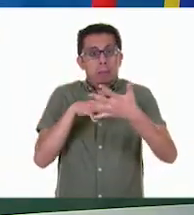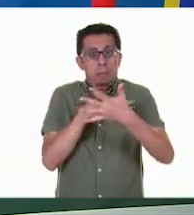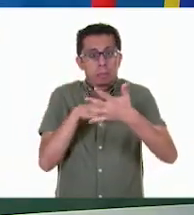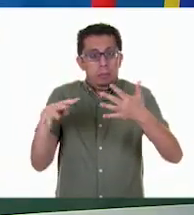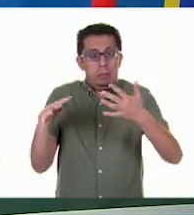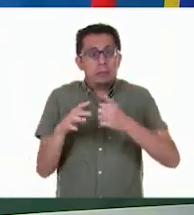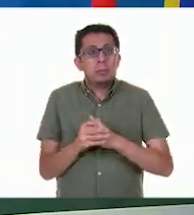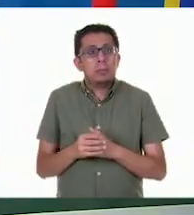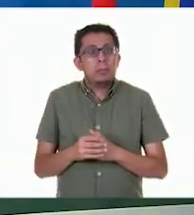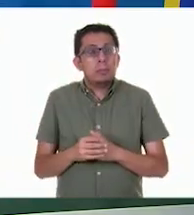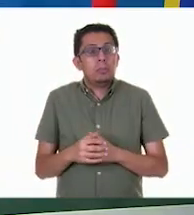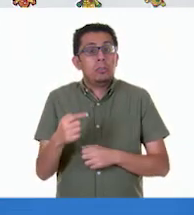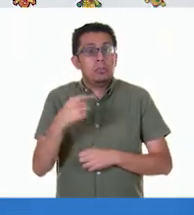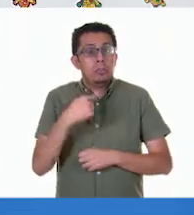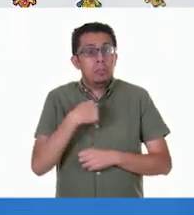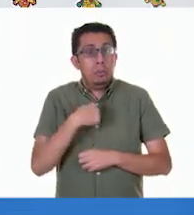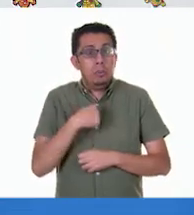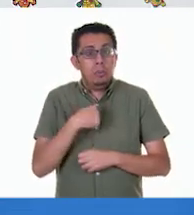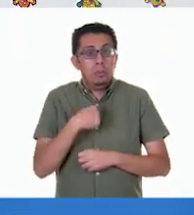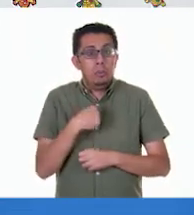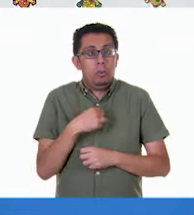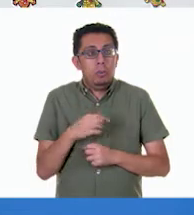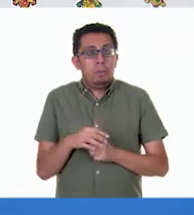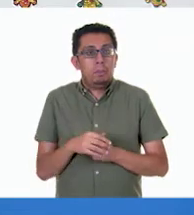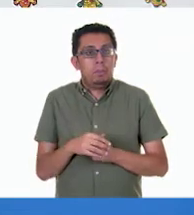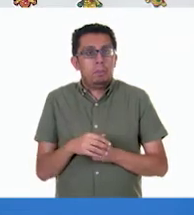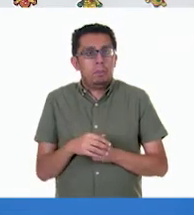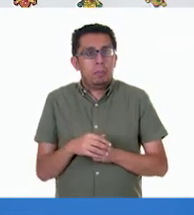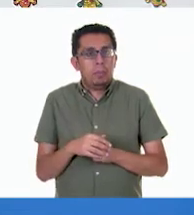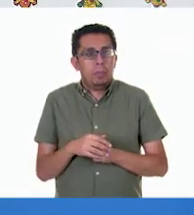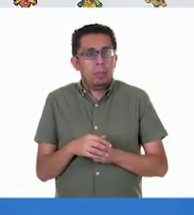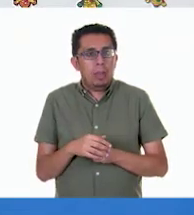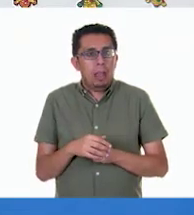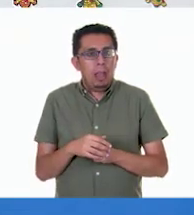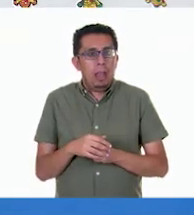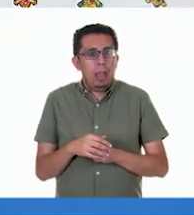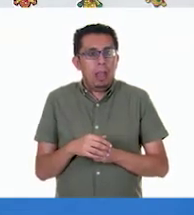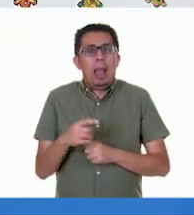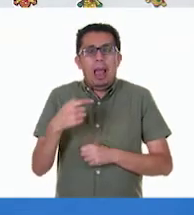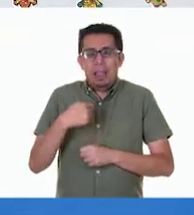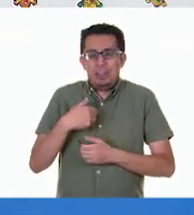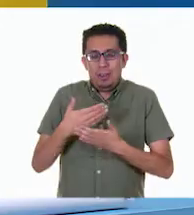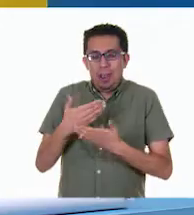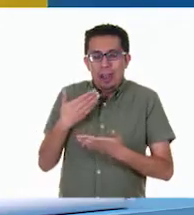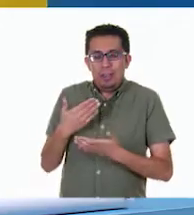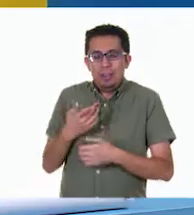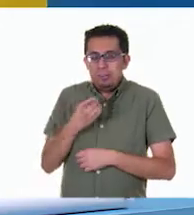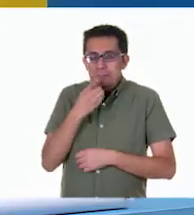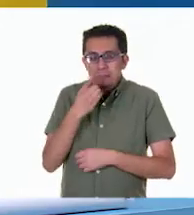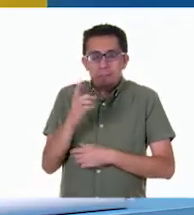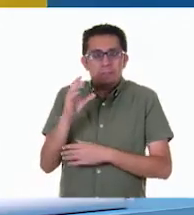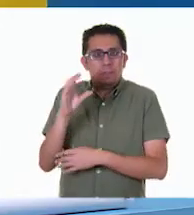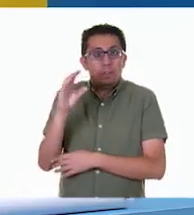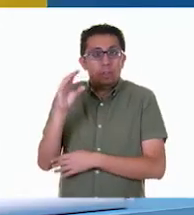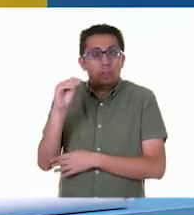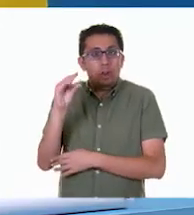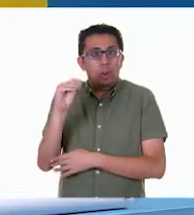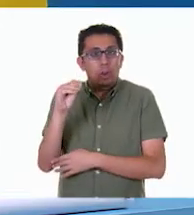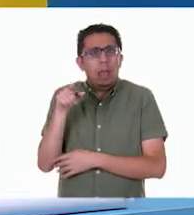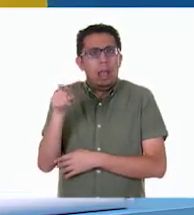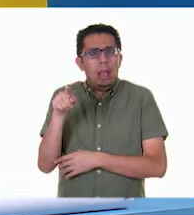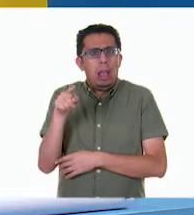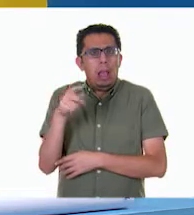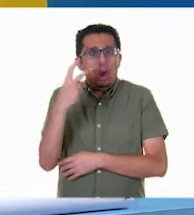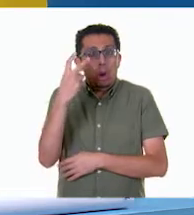Ajá. Yo... Ah, yo le conté a Tom... A ver, a Camila, 8